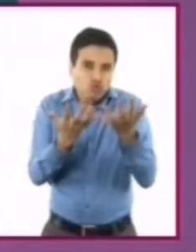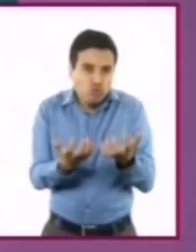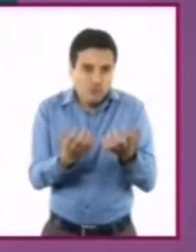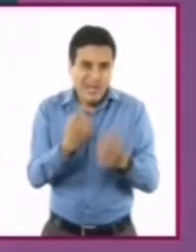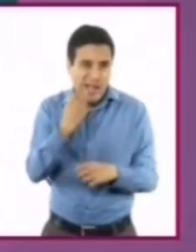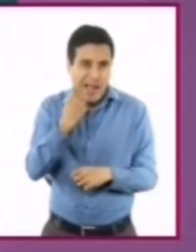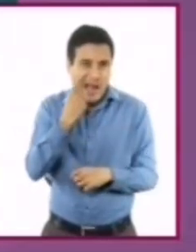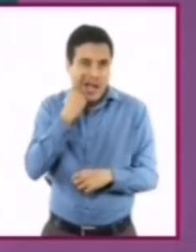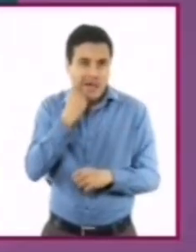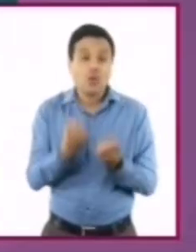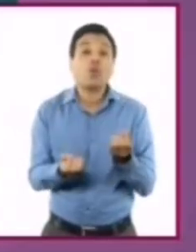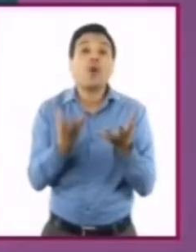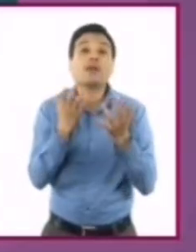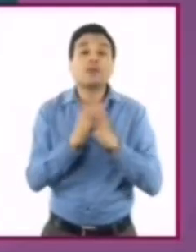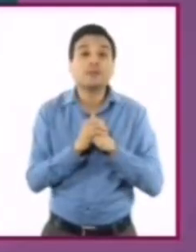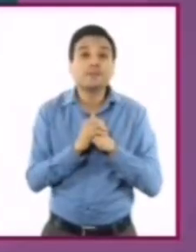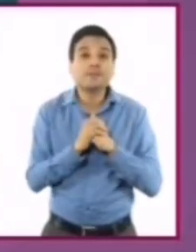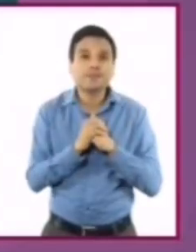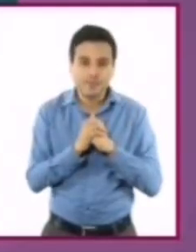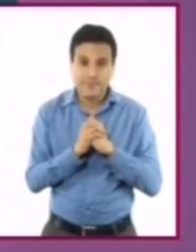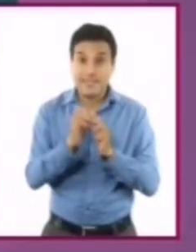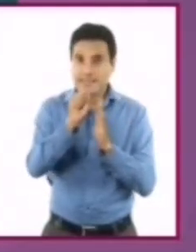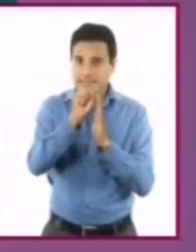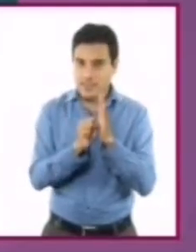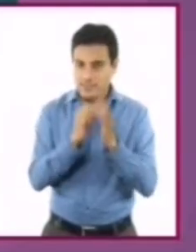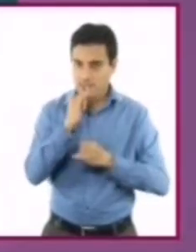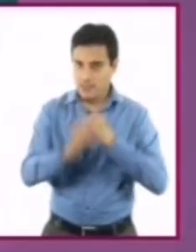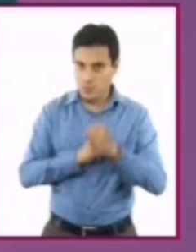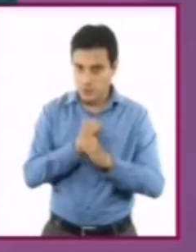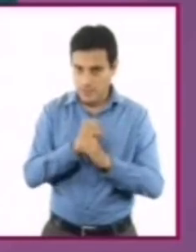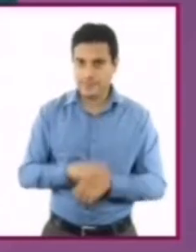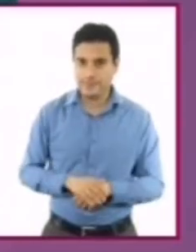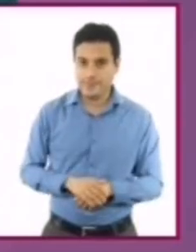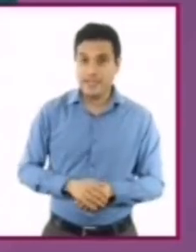universal, cuyo valor en el sistema internacional es